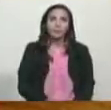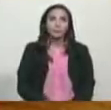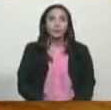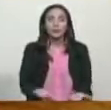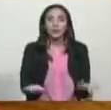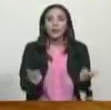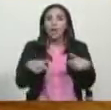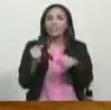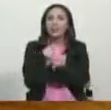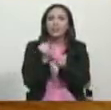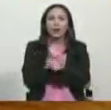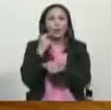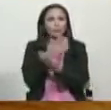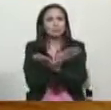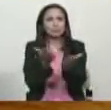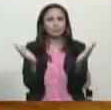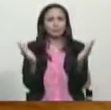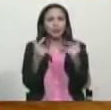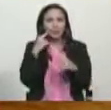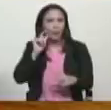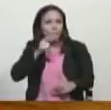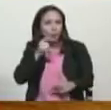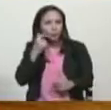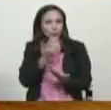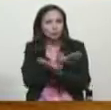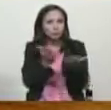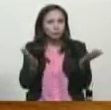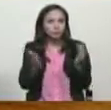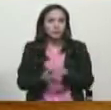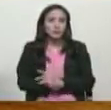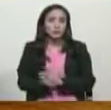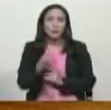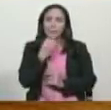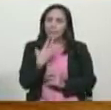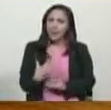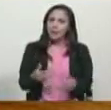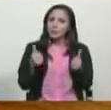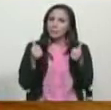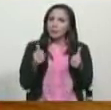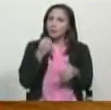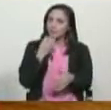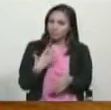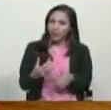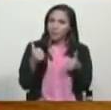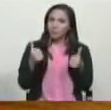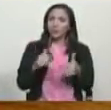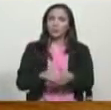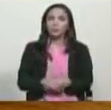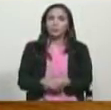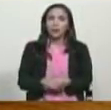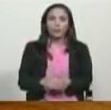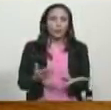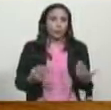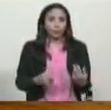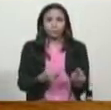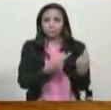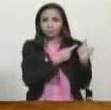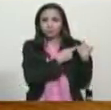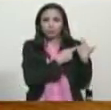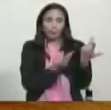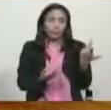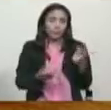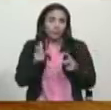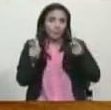Este trabajo es un trabajo muy hermoso y que lo venimos haciendo con el compromiso de todo el